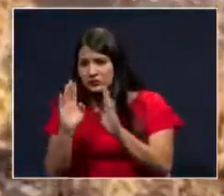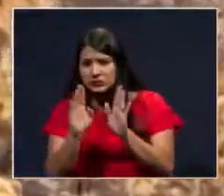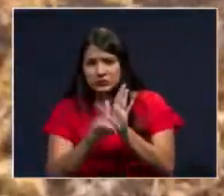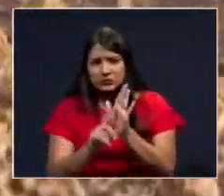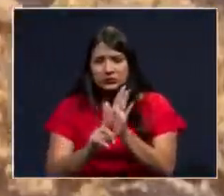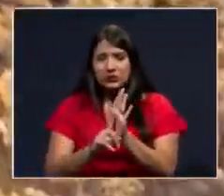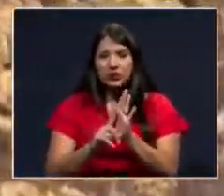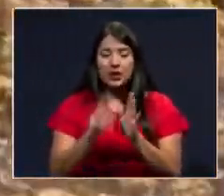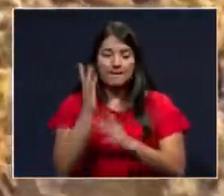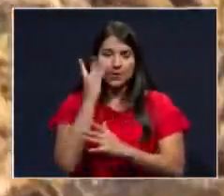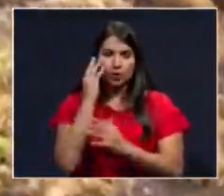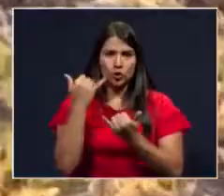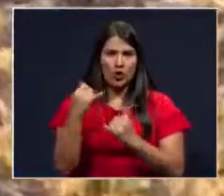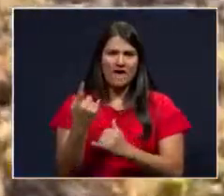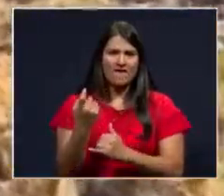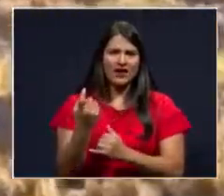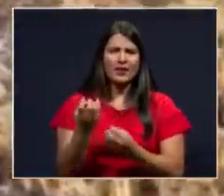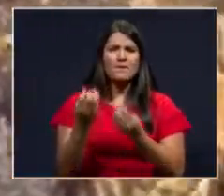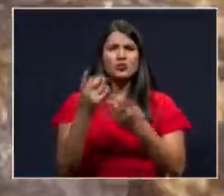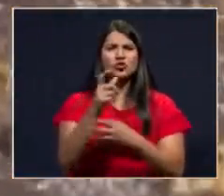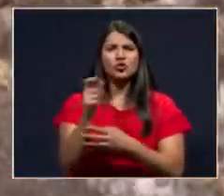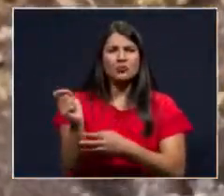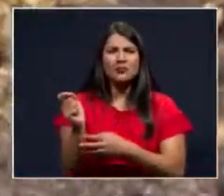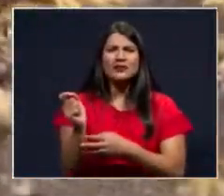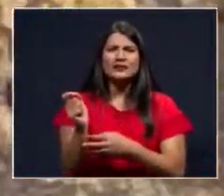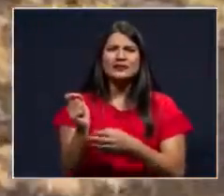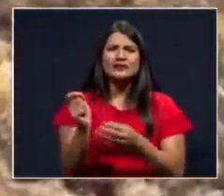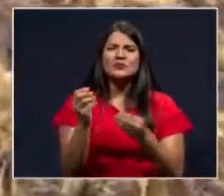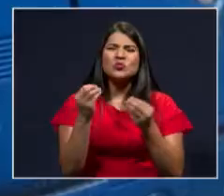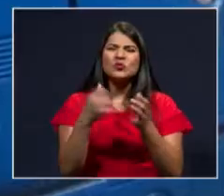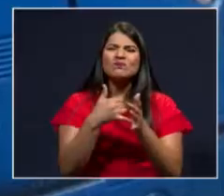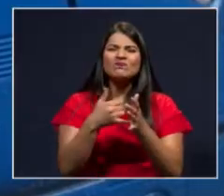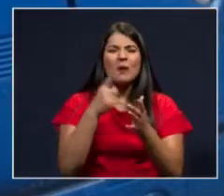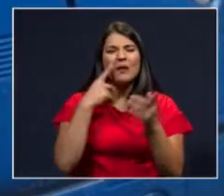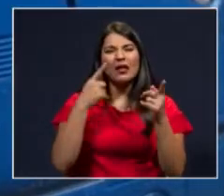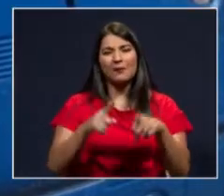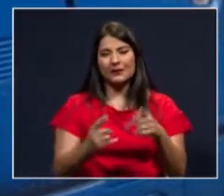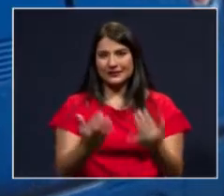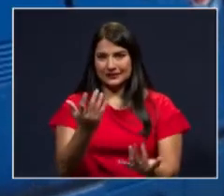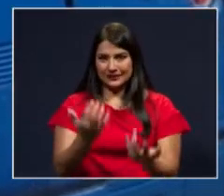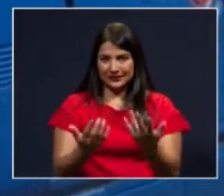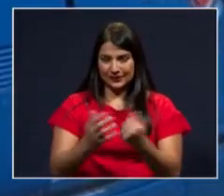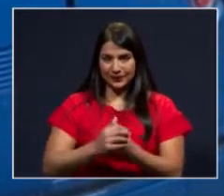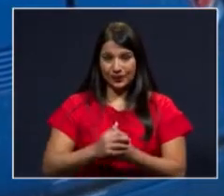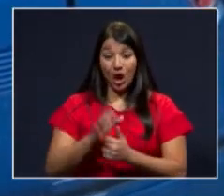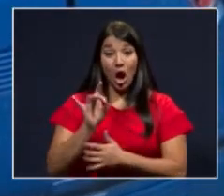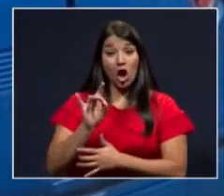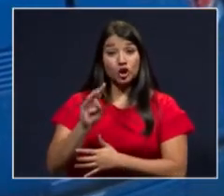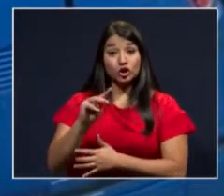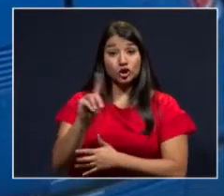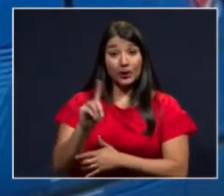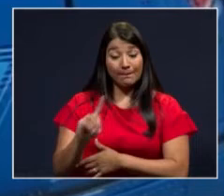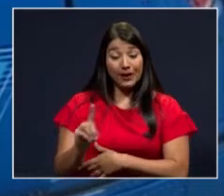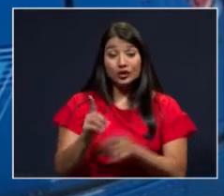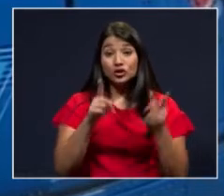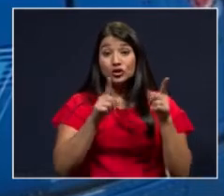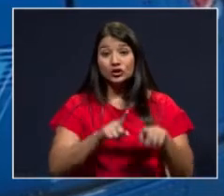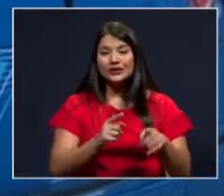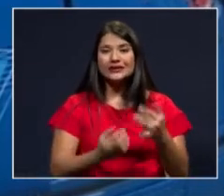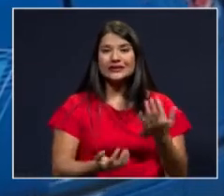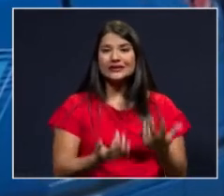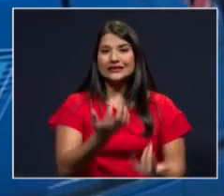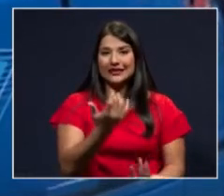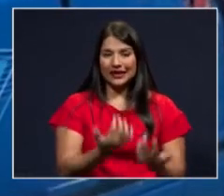quedan meses que son muy fuertes en cuanto a la cantidad de incendios forestales. El día 8 de marzo se está presentando un